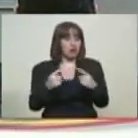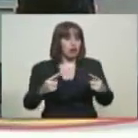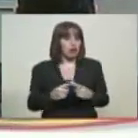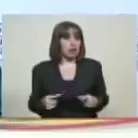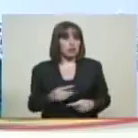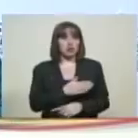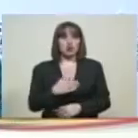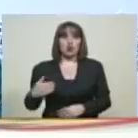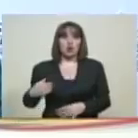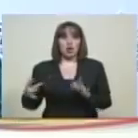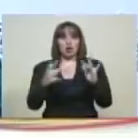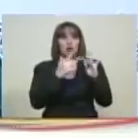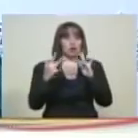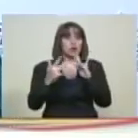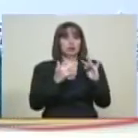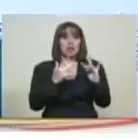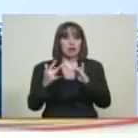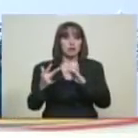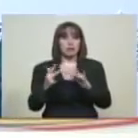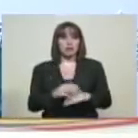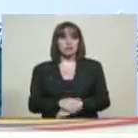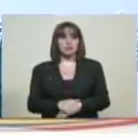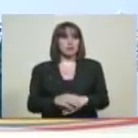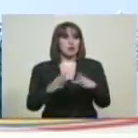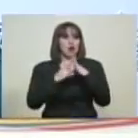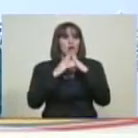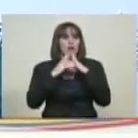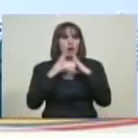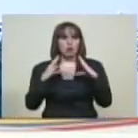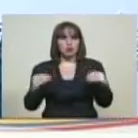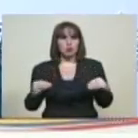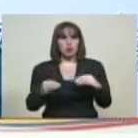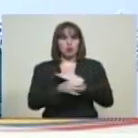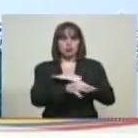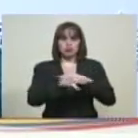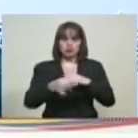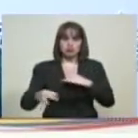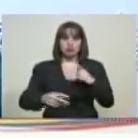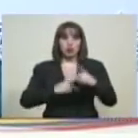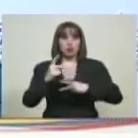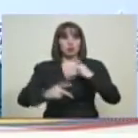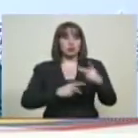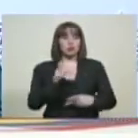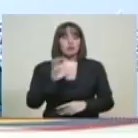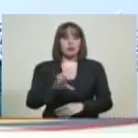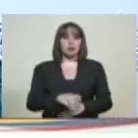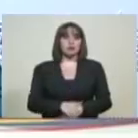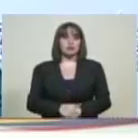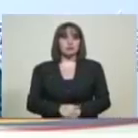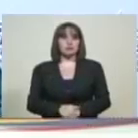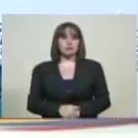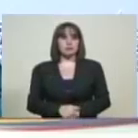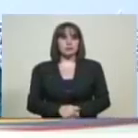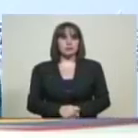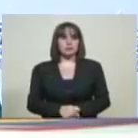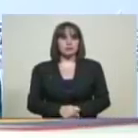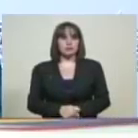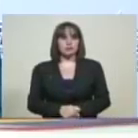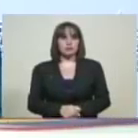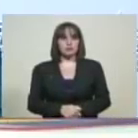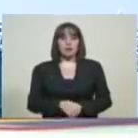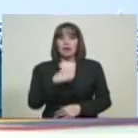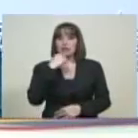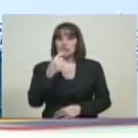quiero conectarme con todos los sectores productivos del país y decirle a los sectores